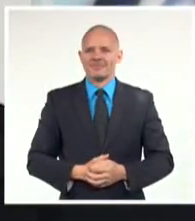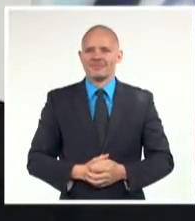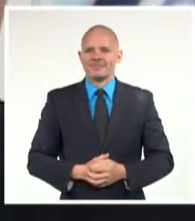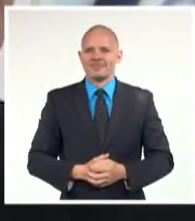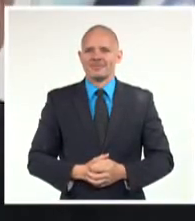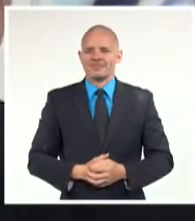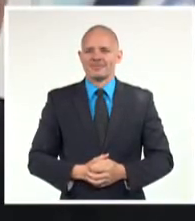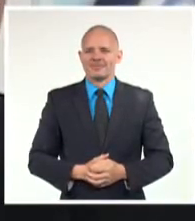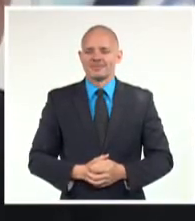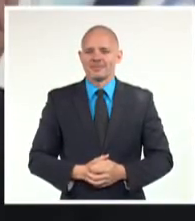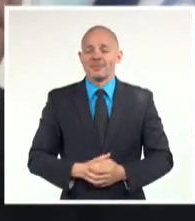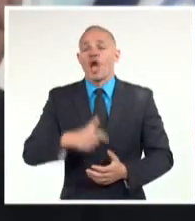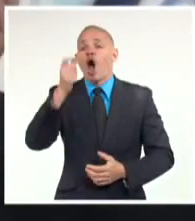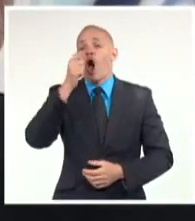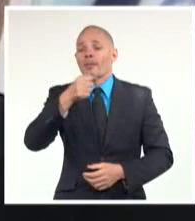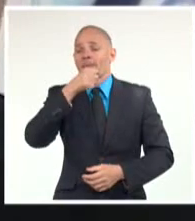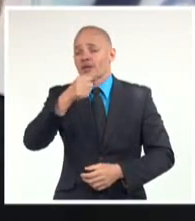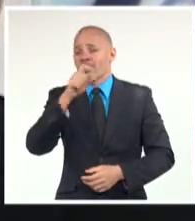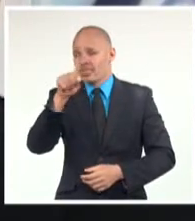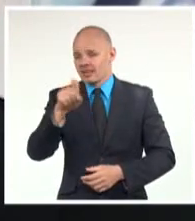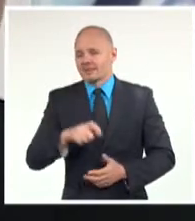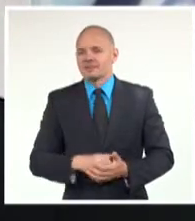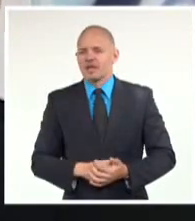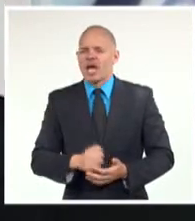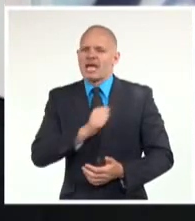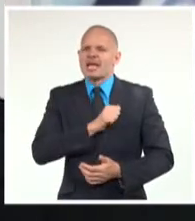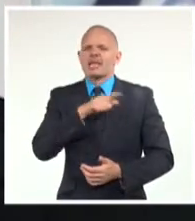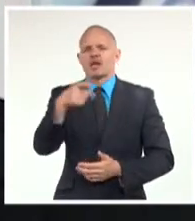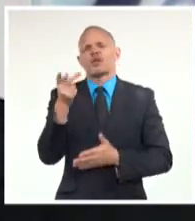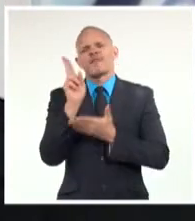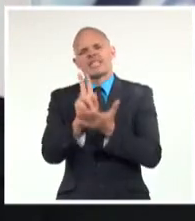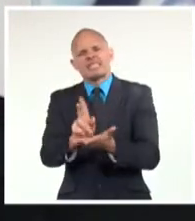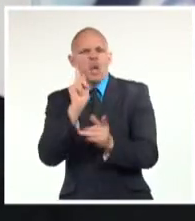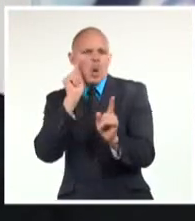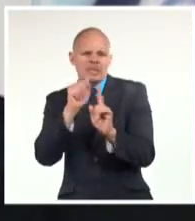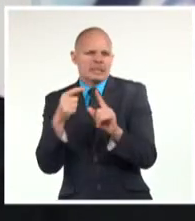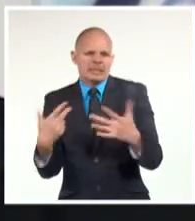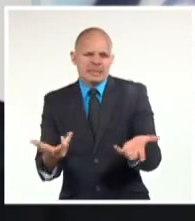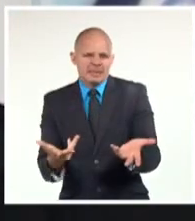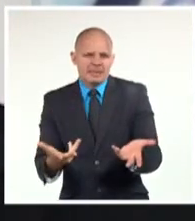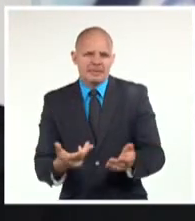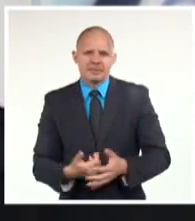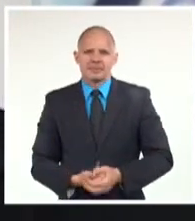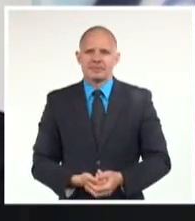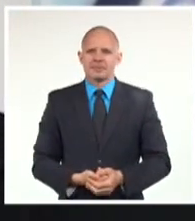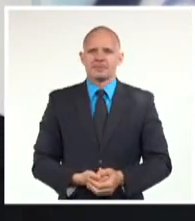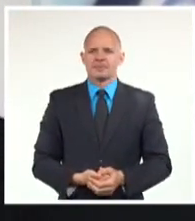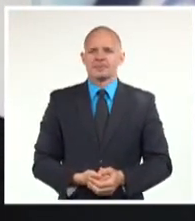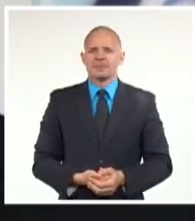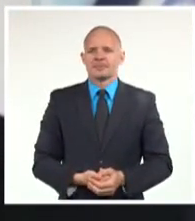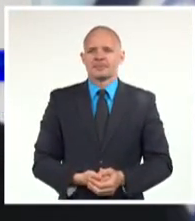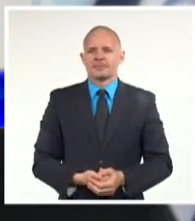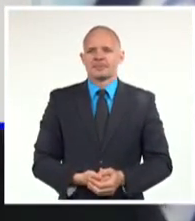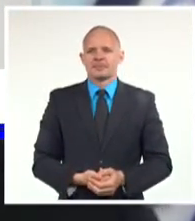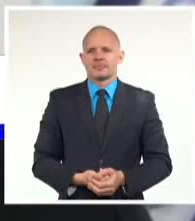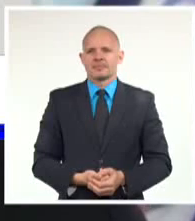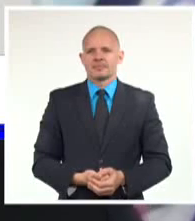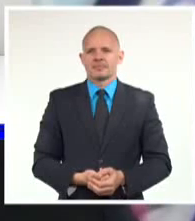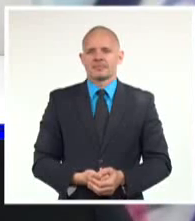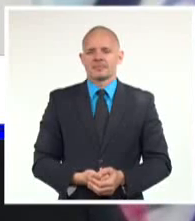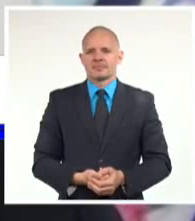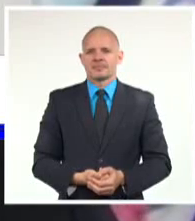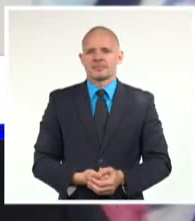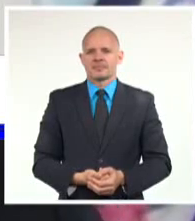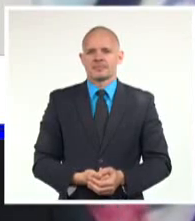Bueno, quisiera que nos comentara un poco sobre el objetivo de esta nueva visita a Cuba. Quiere finalizar su trabajo acá en